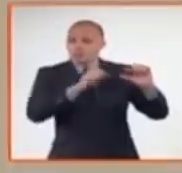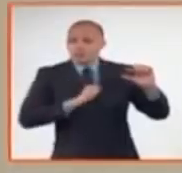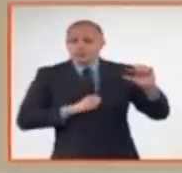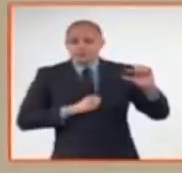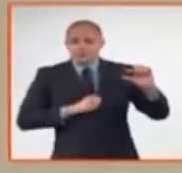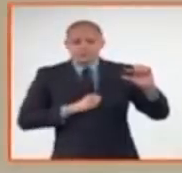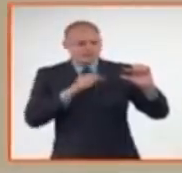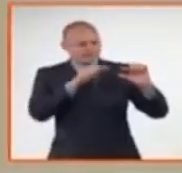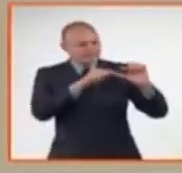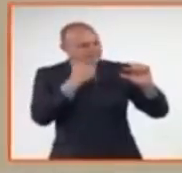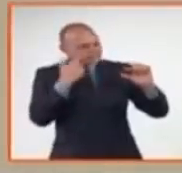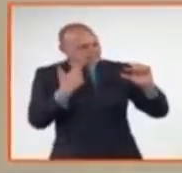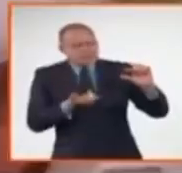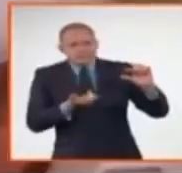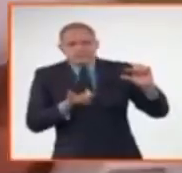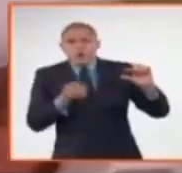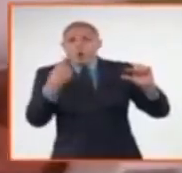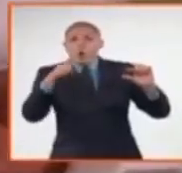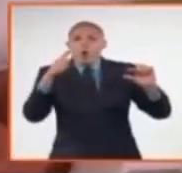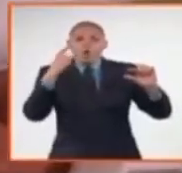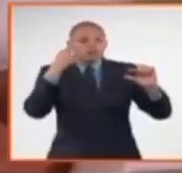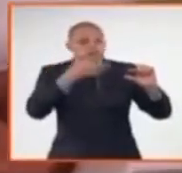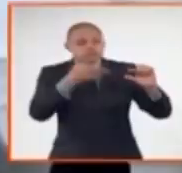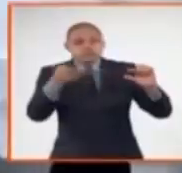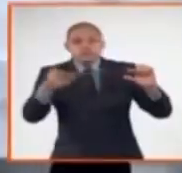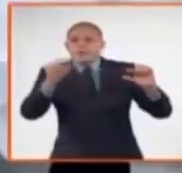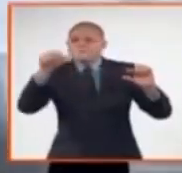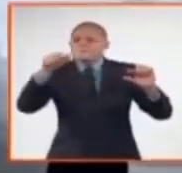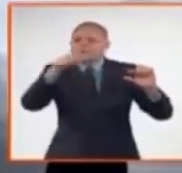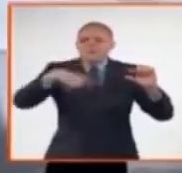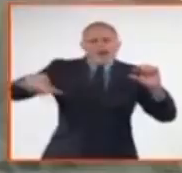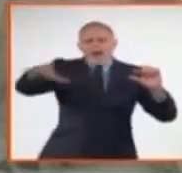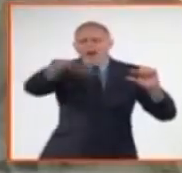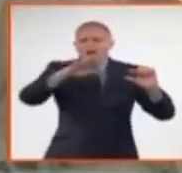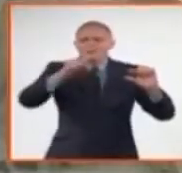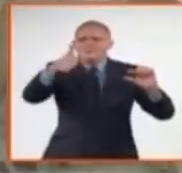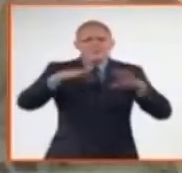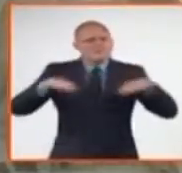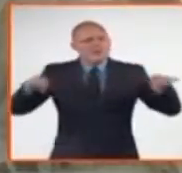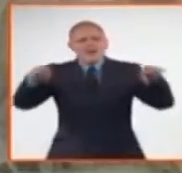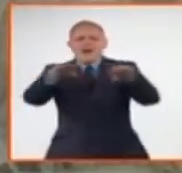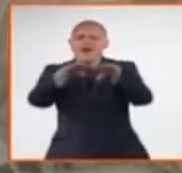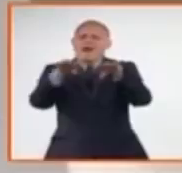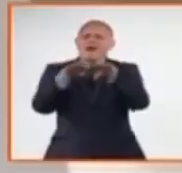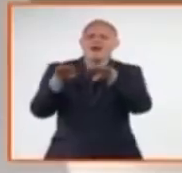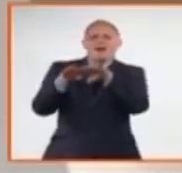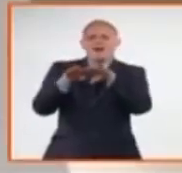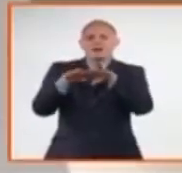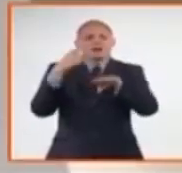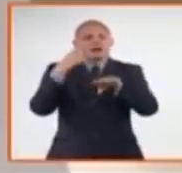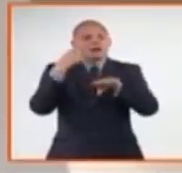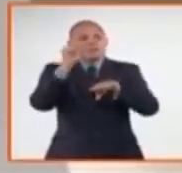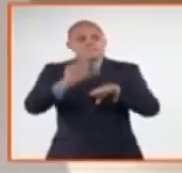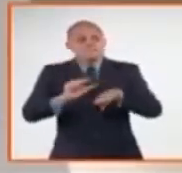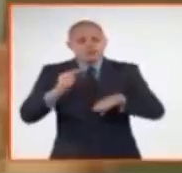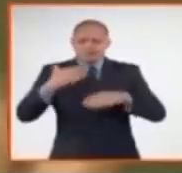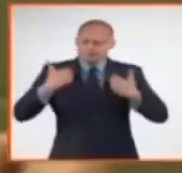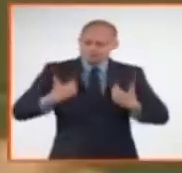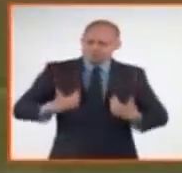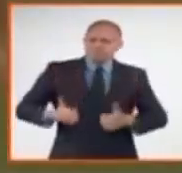en este espacio democracia sin hablar de orgullo para él